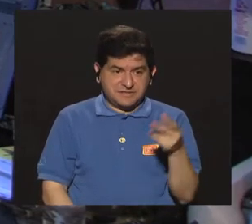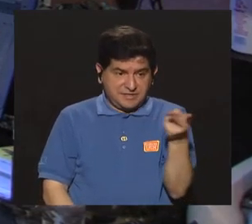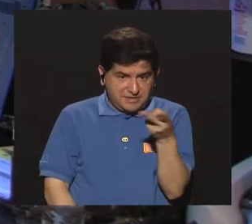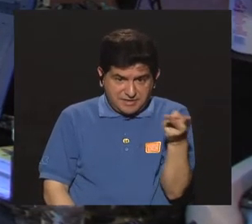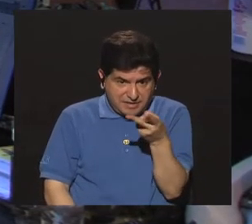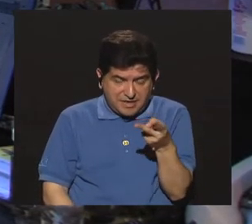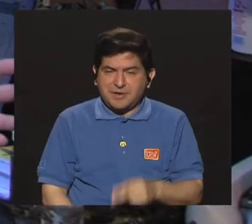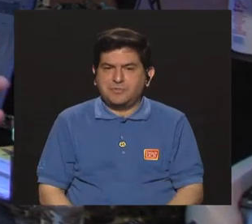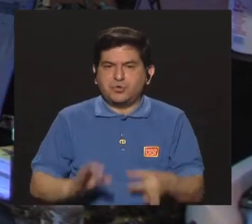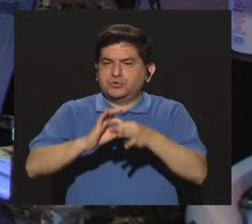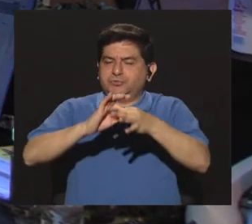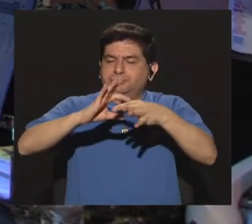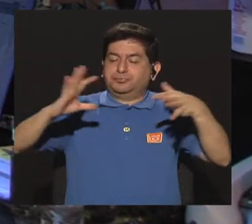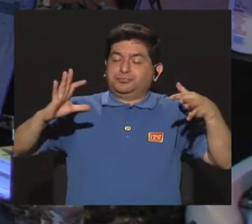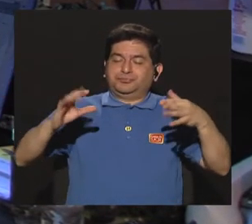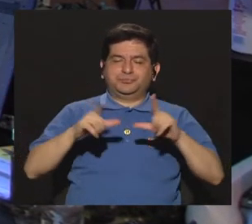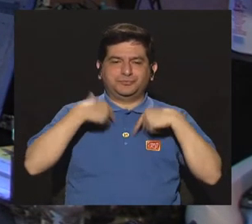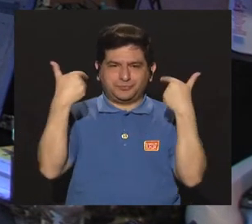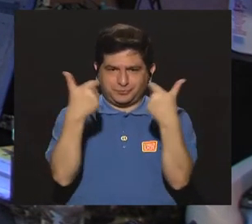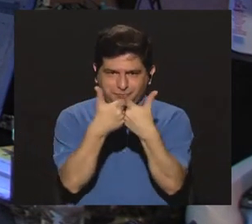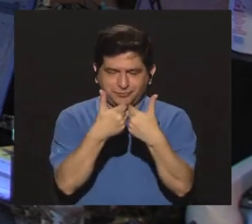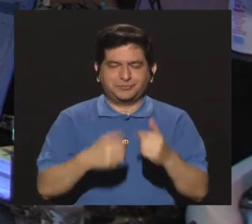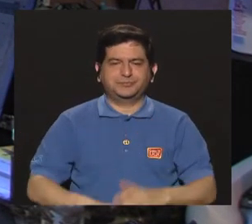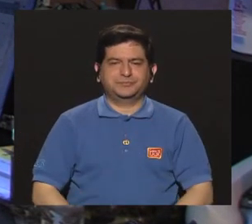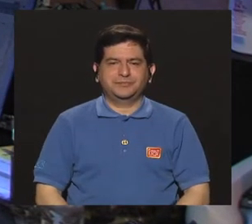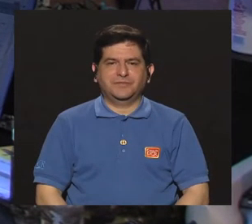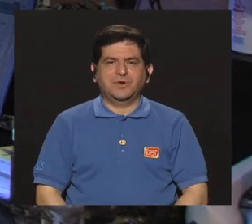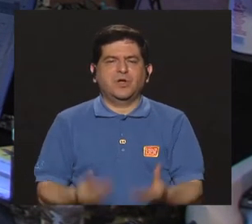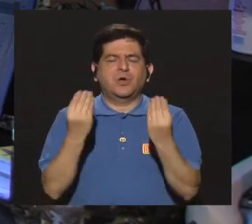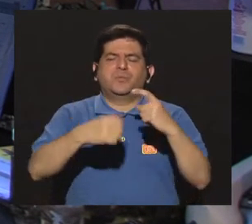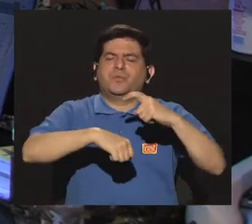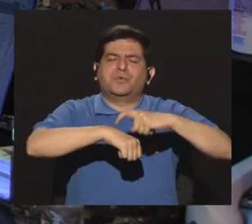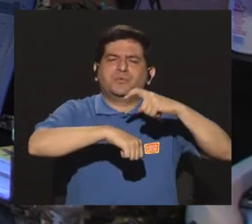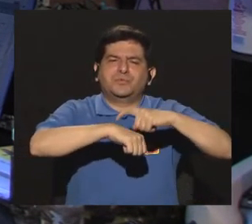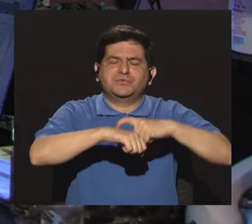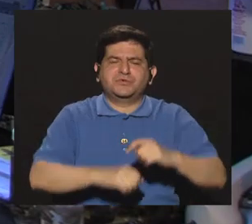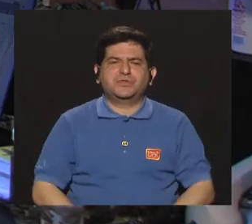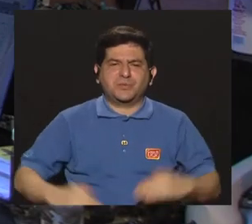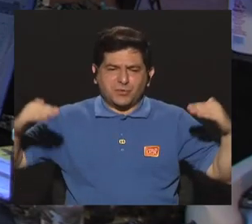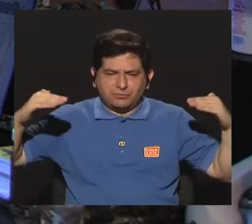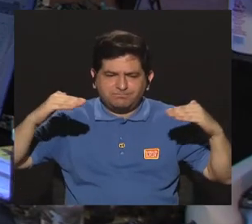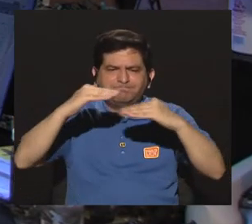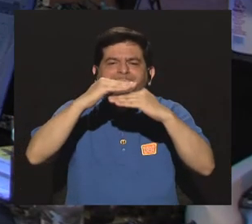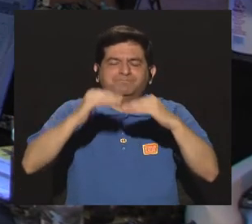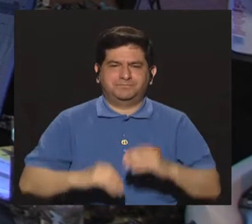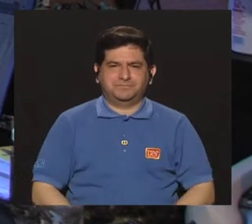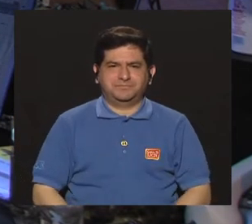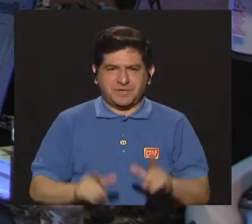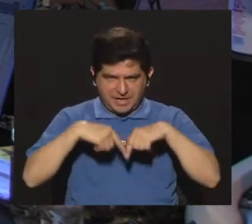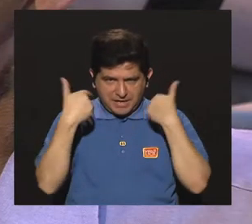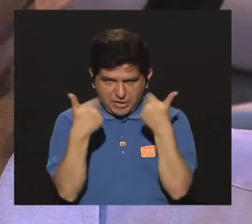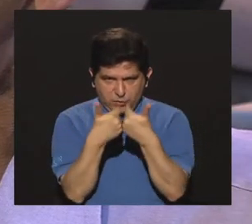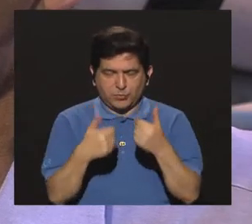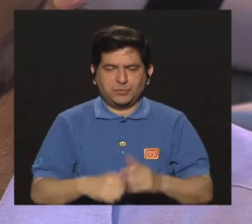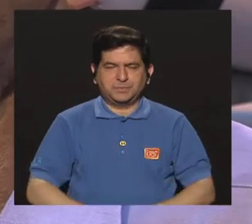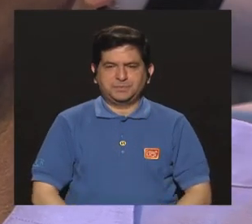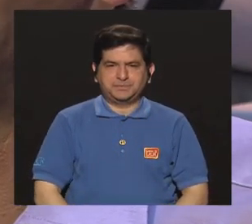ellos que se separaron los grupos por mucho tiempo traslape de grupos